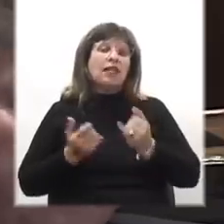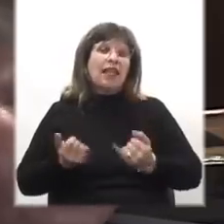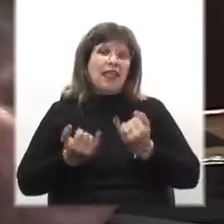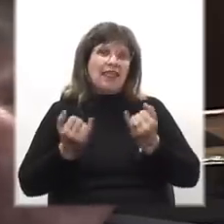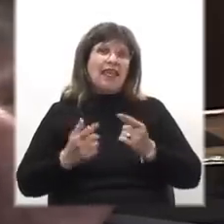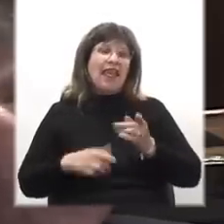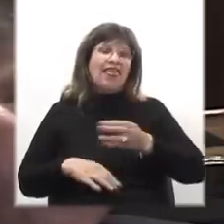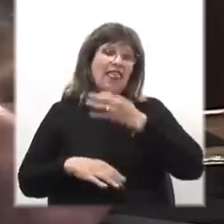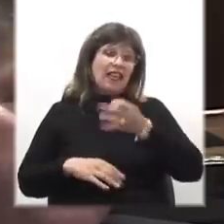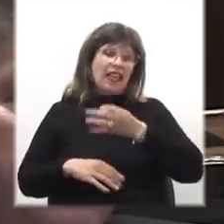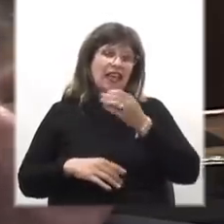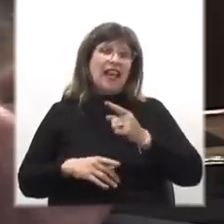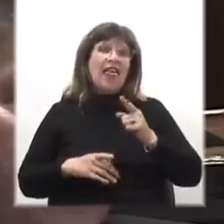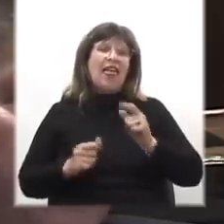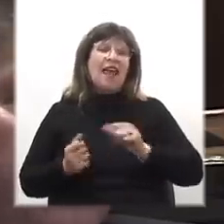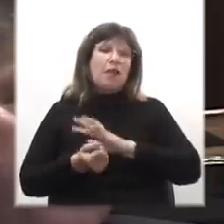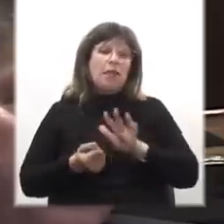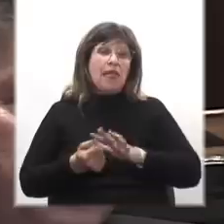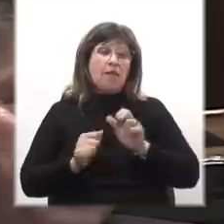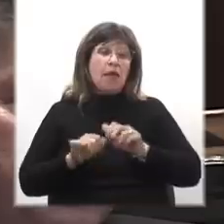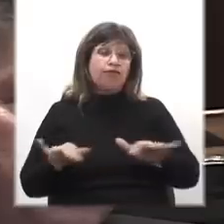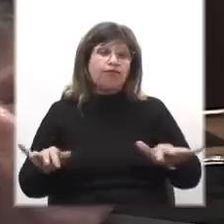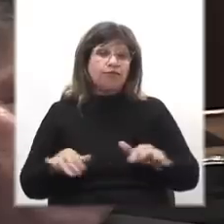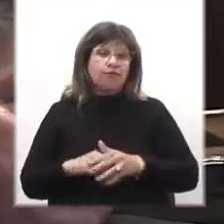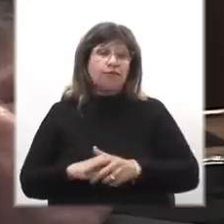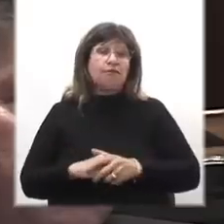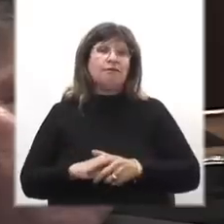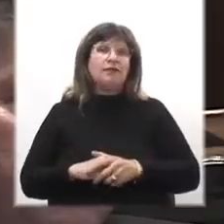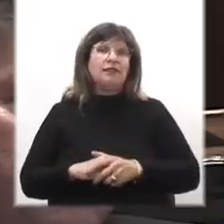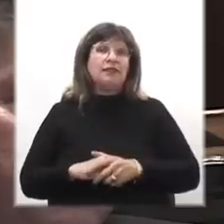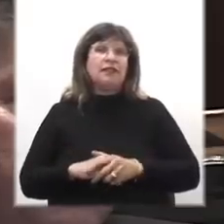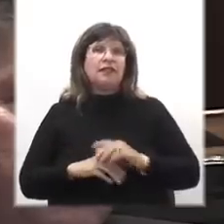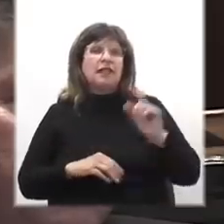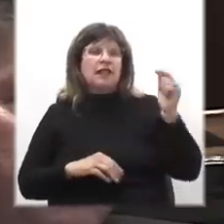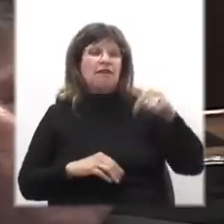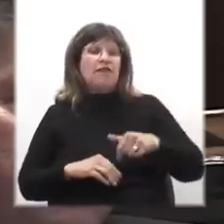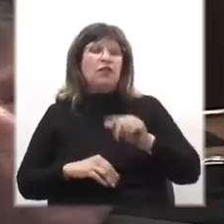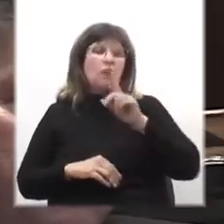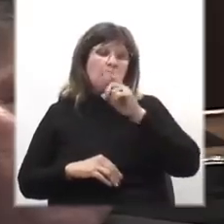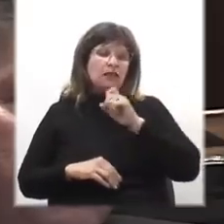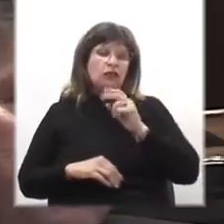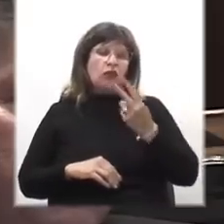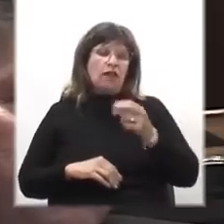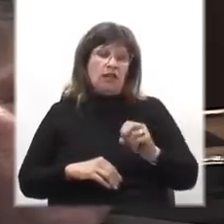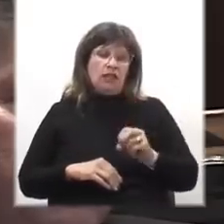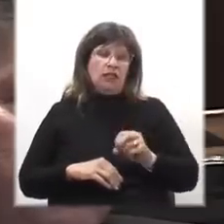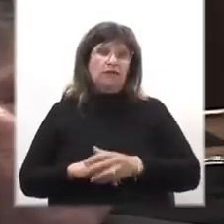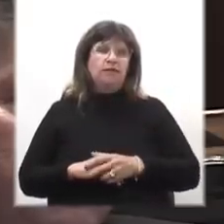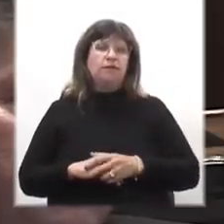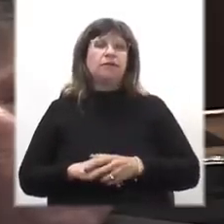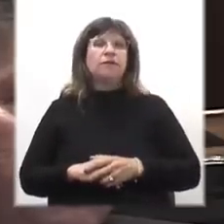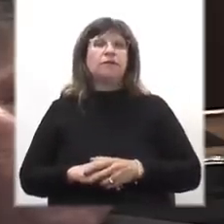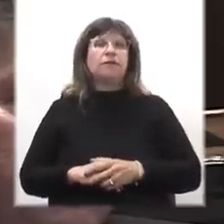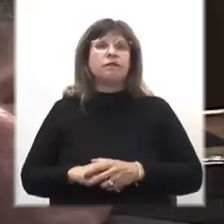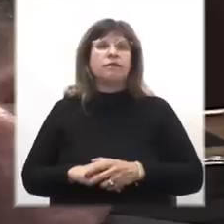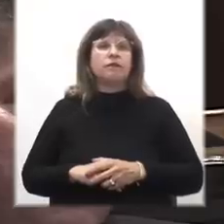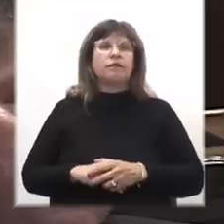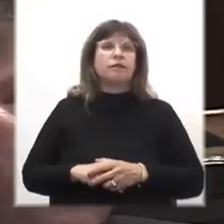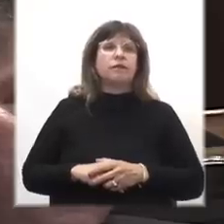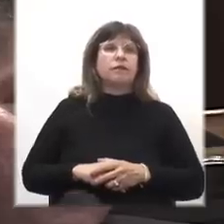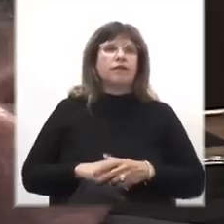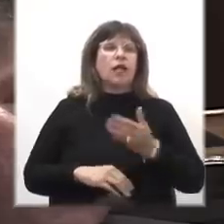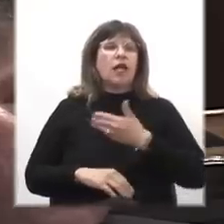de declarada la epidemia. La epidemia vino en marzo del 20 y